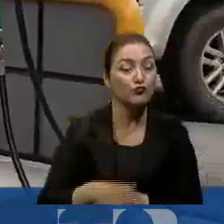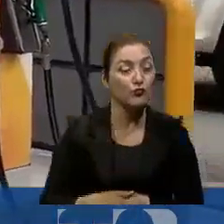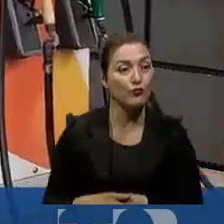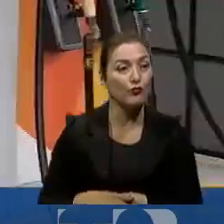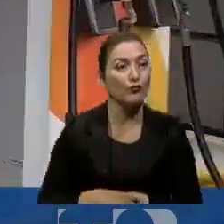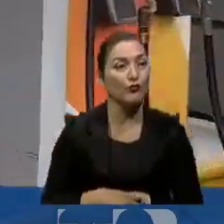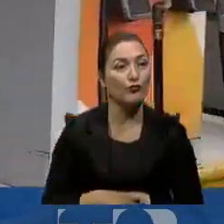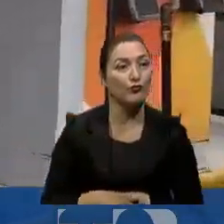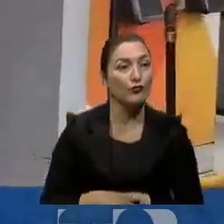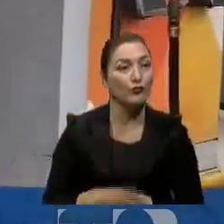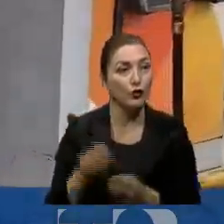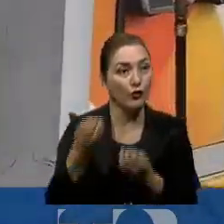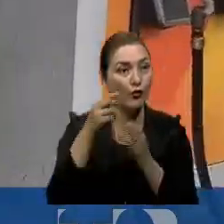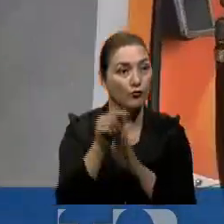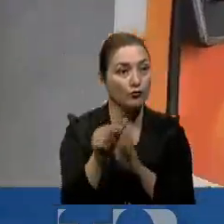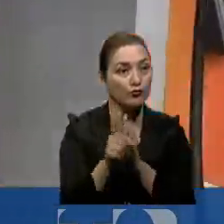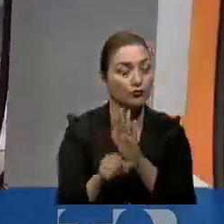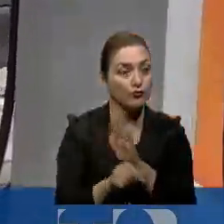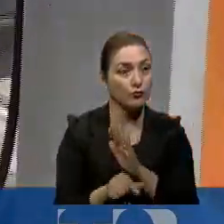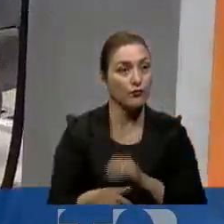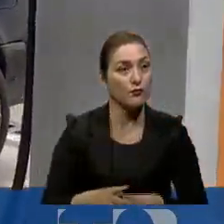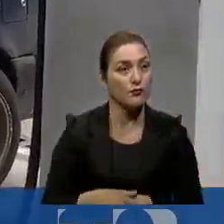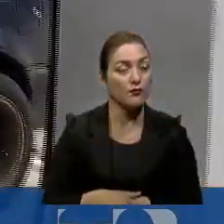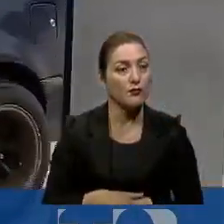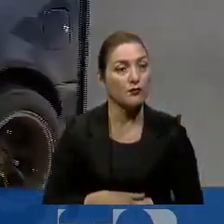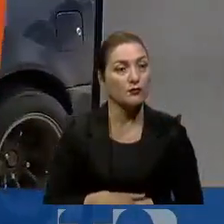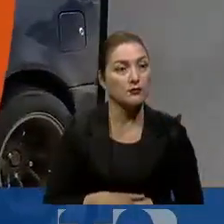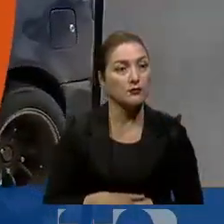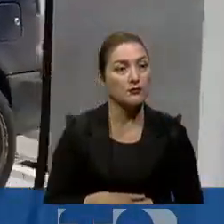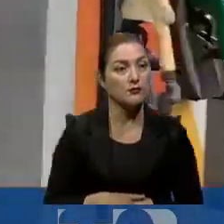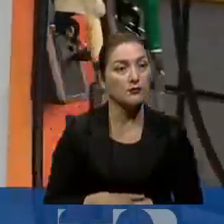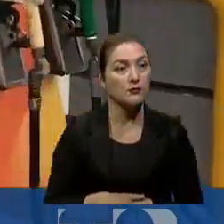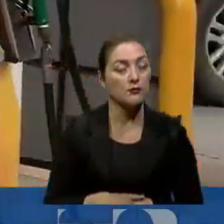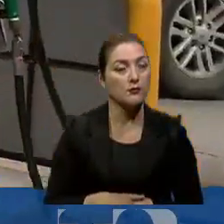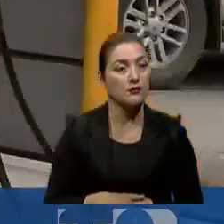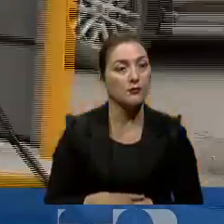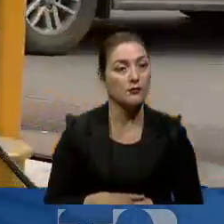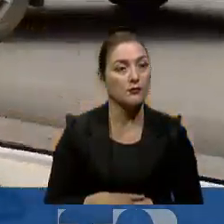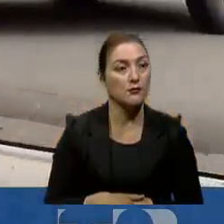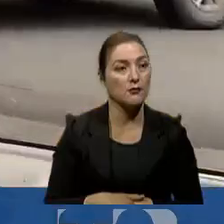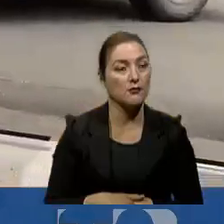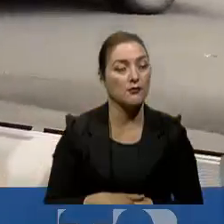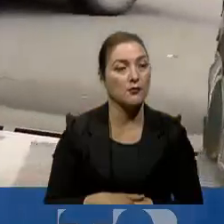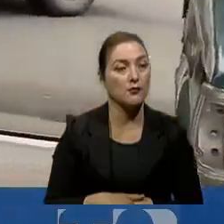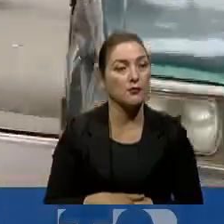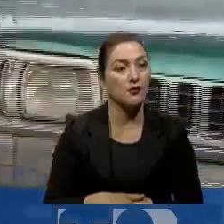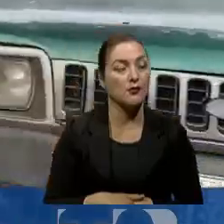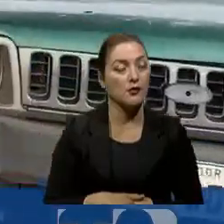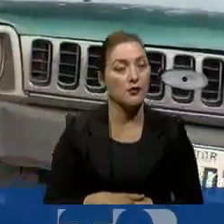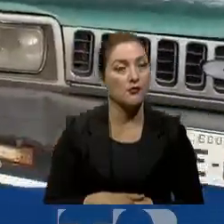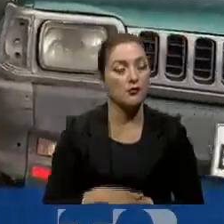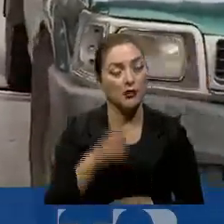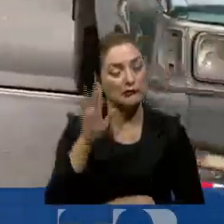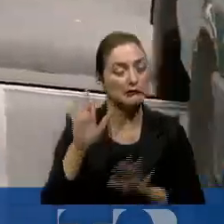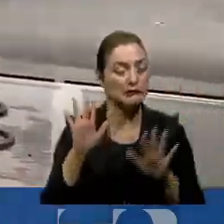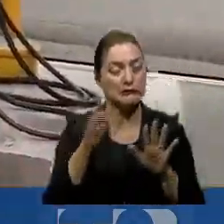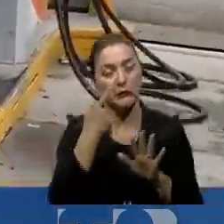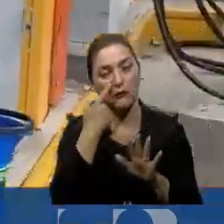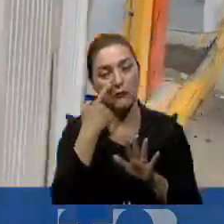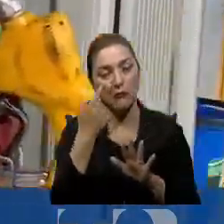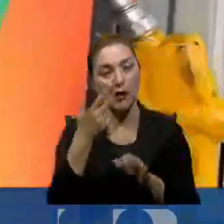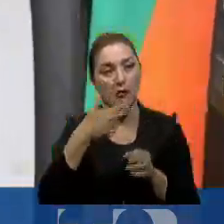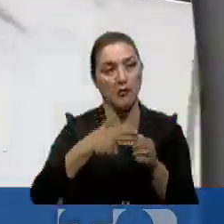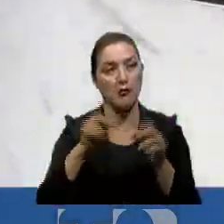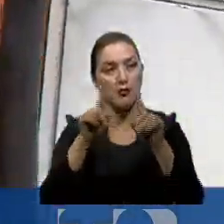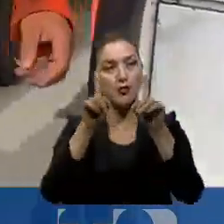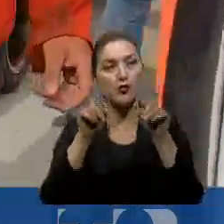a conocer algunos detalles de la información que tienen ellos con respecto al tema del producto que se están